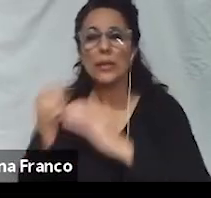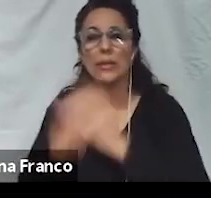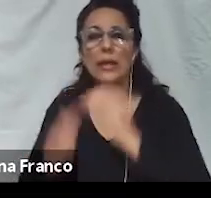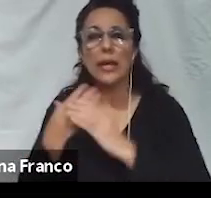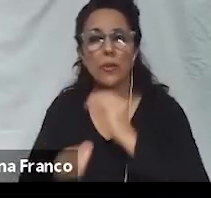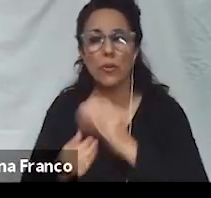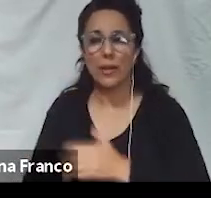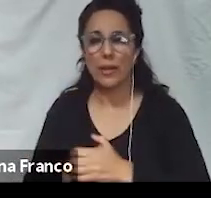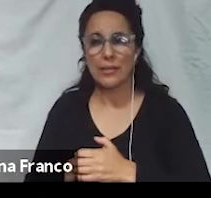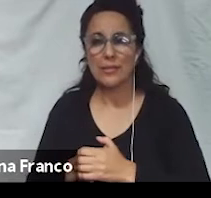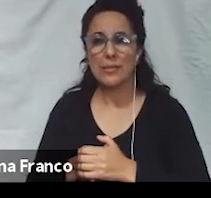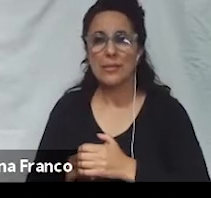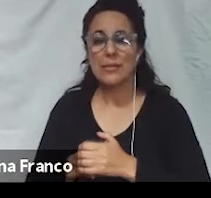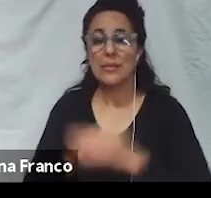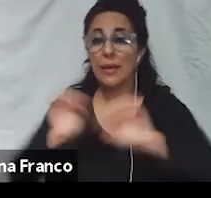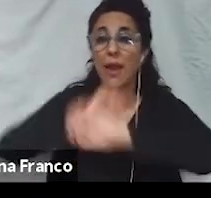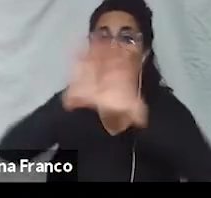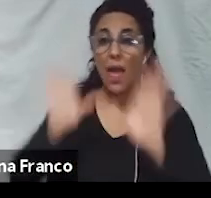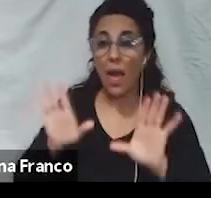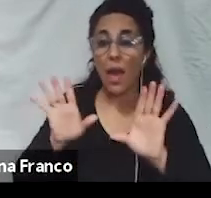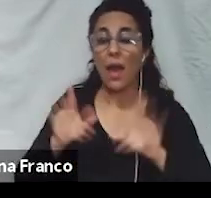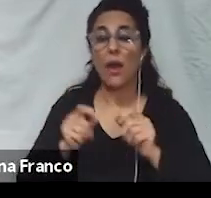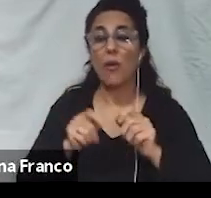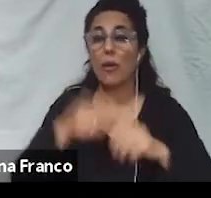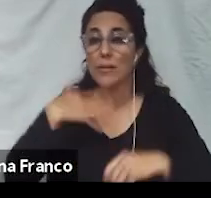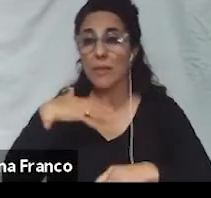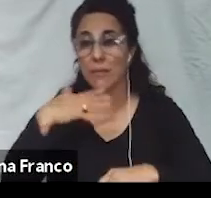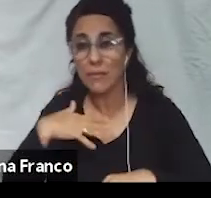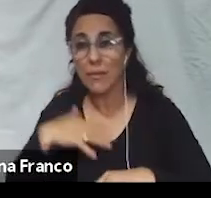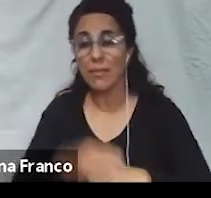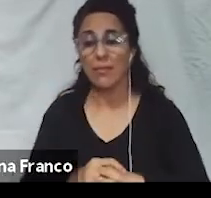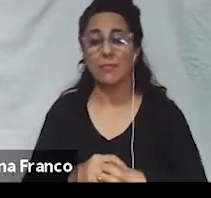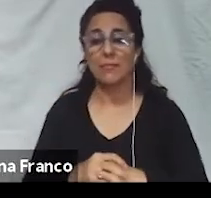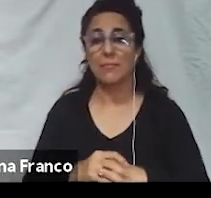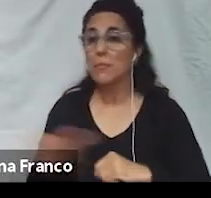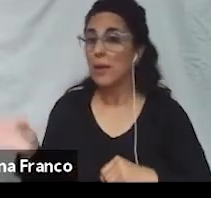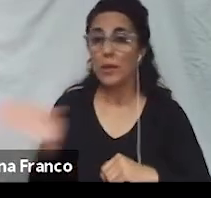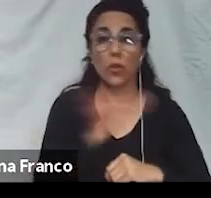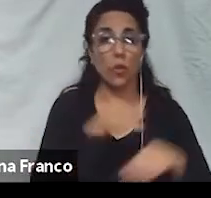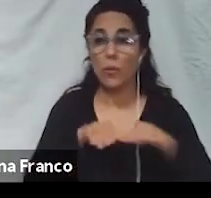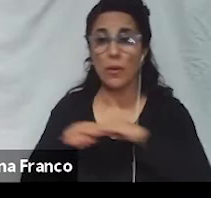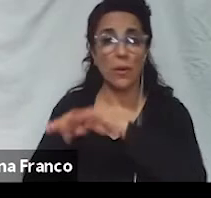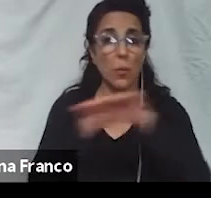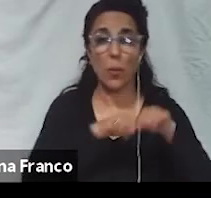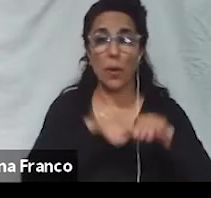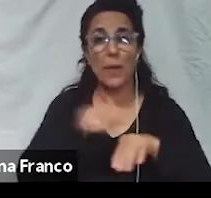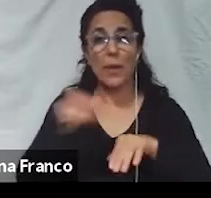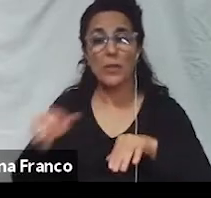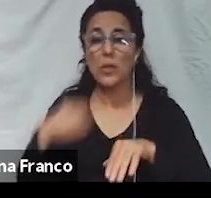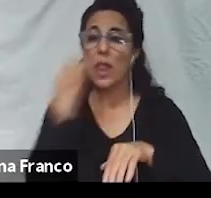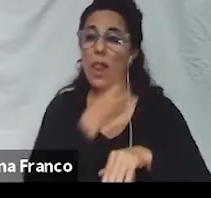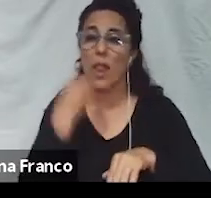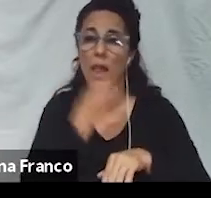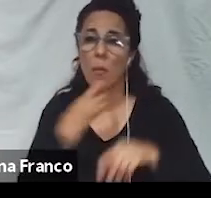todos los errores que vayamos encontrando, y hacerlo de forma clara y legible y que sea comprensible para todas las personas. Por ahí no